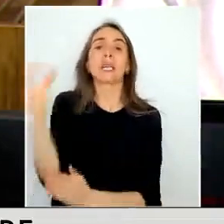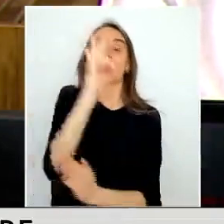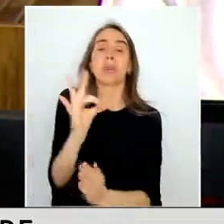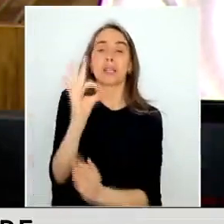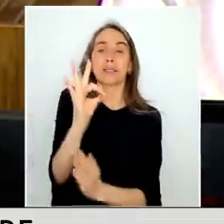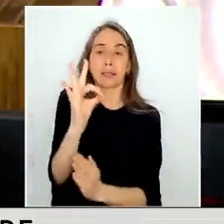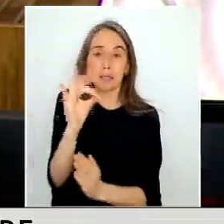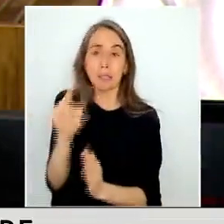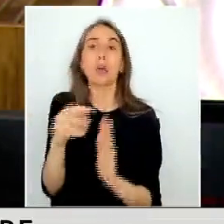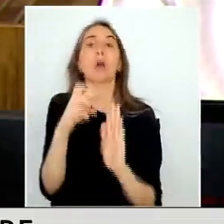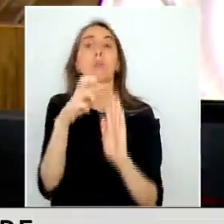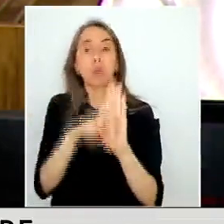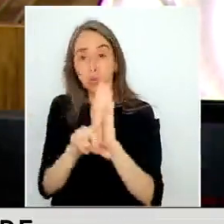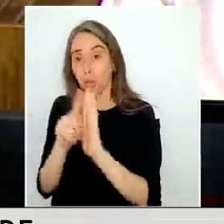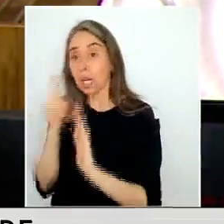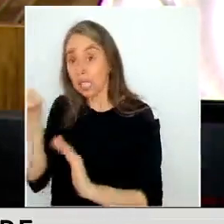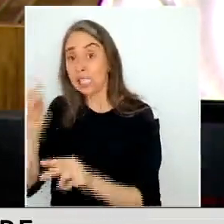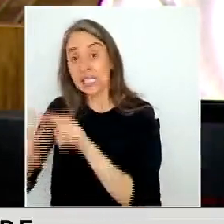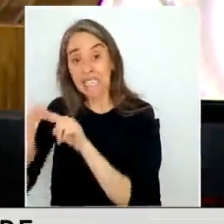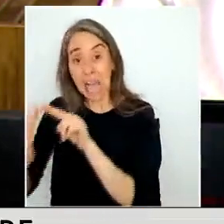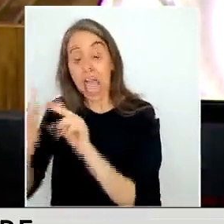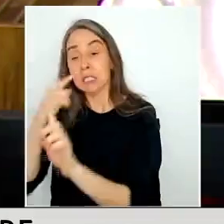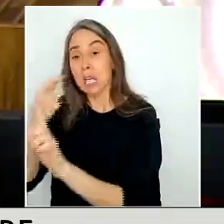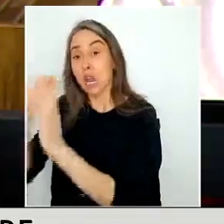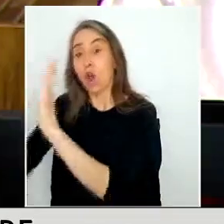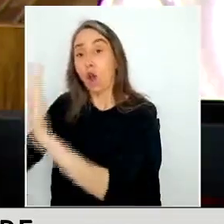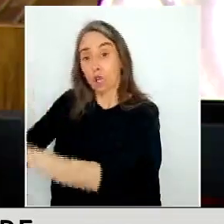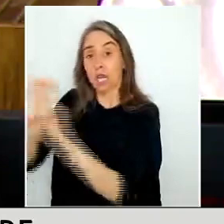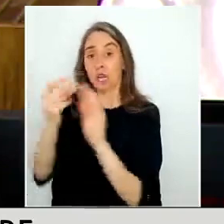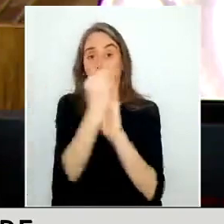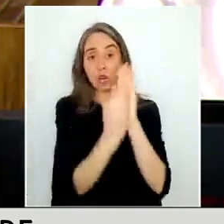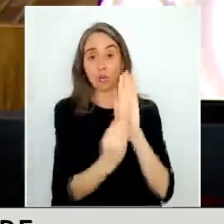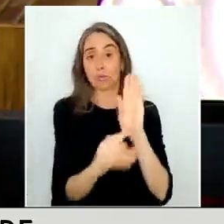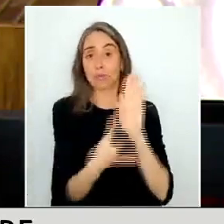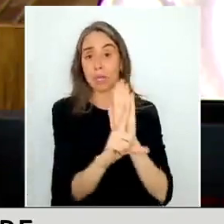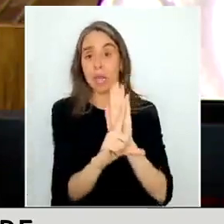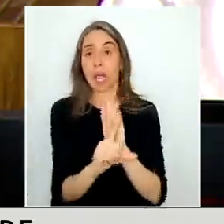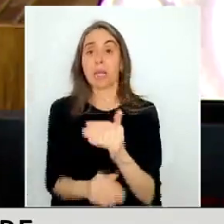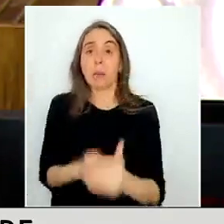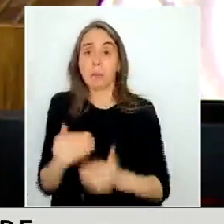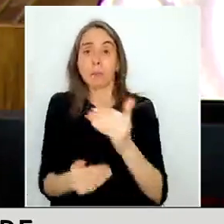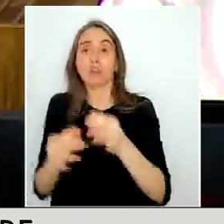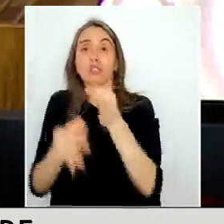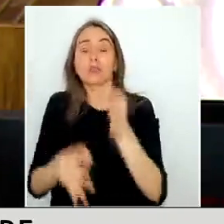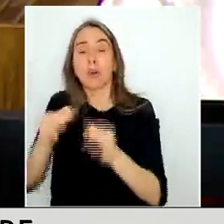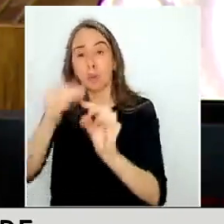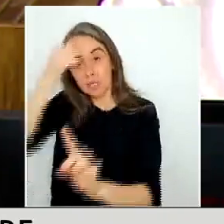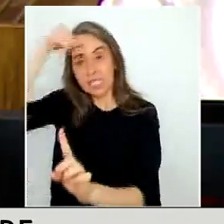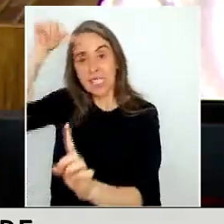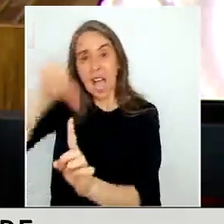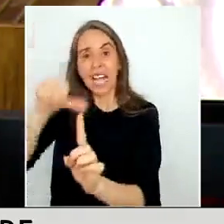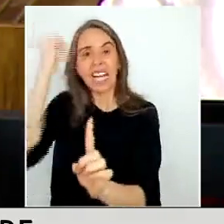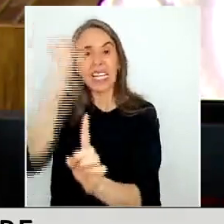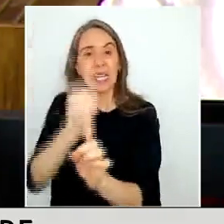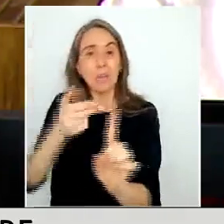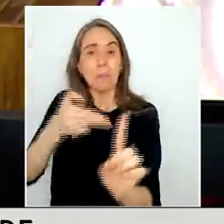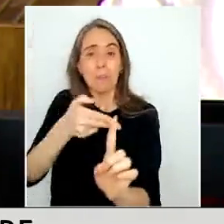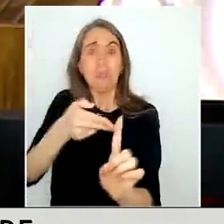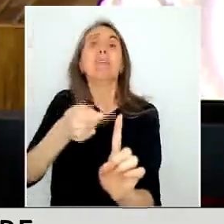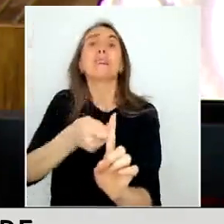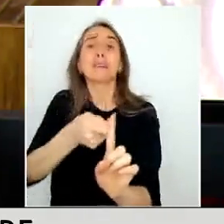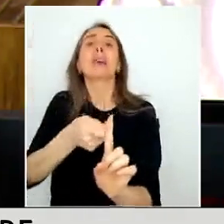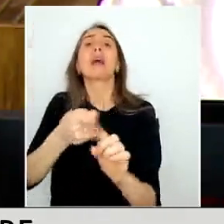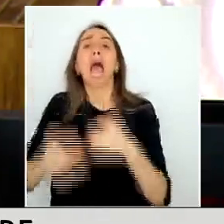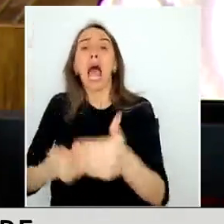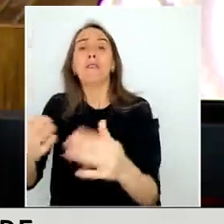esa práctica darle asidero legal y permitir que los procesos criminales avancen de manera más rápida además se va a